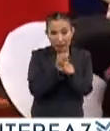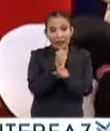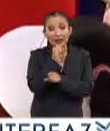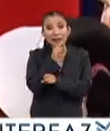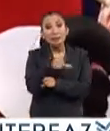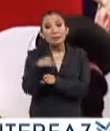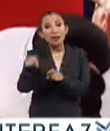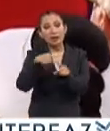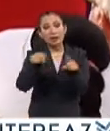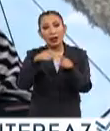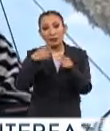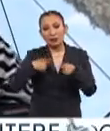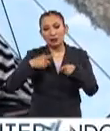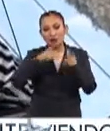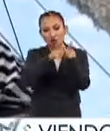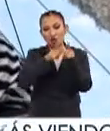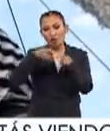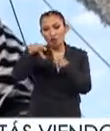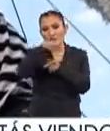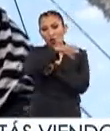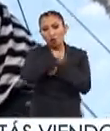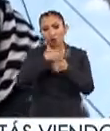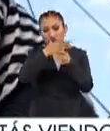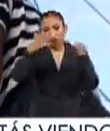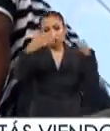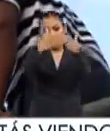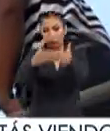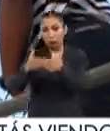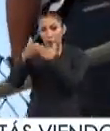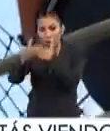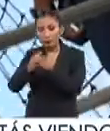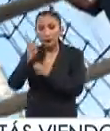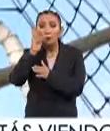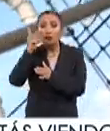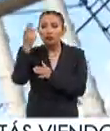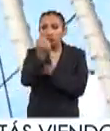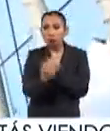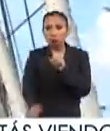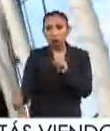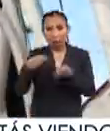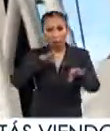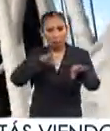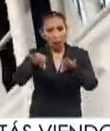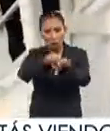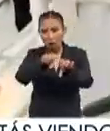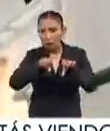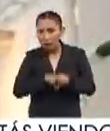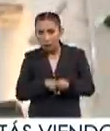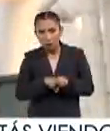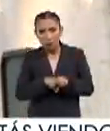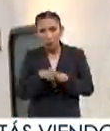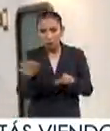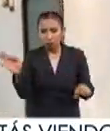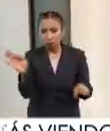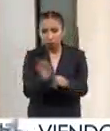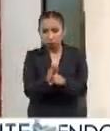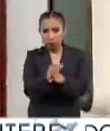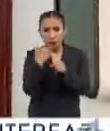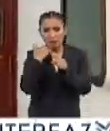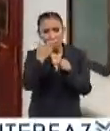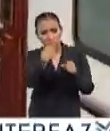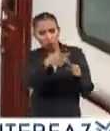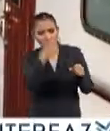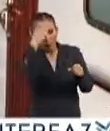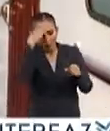así como las tripulaciones que integramos esta gran flota, han probado su capacidad de trabajo en equipo, fortaleza de